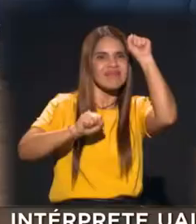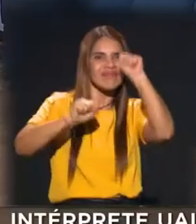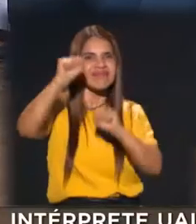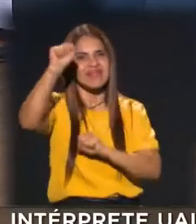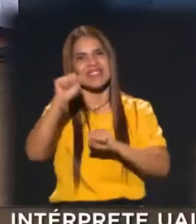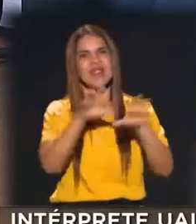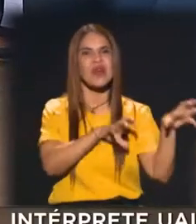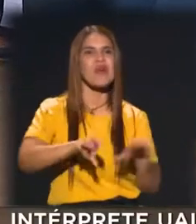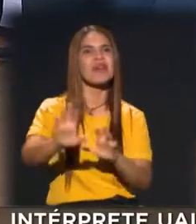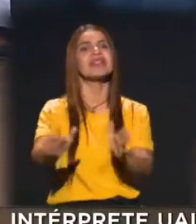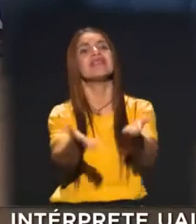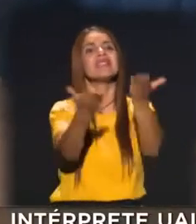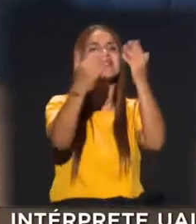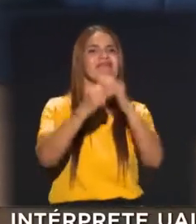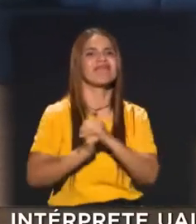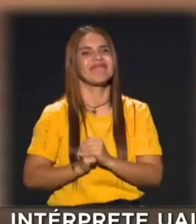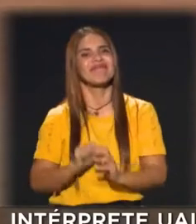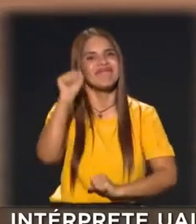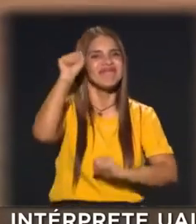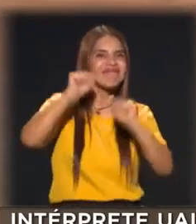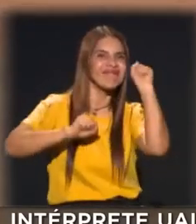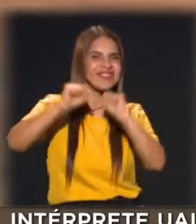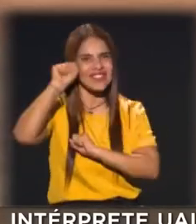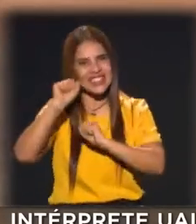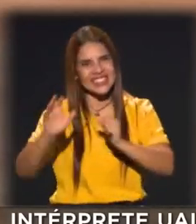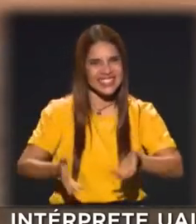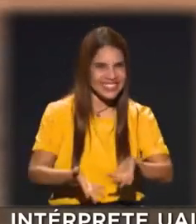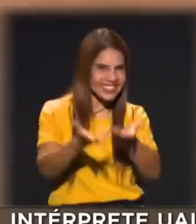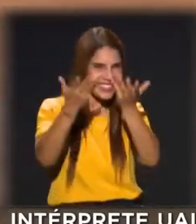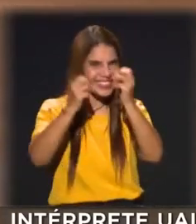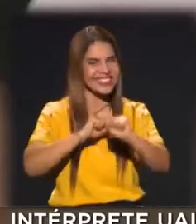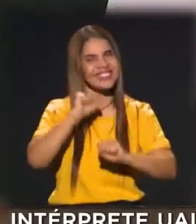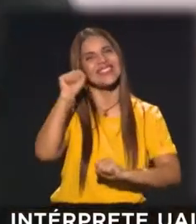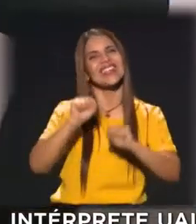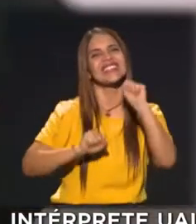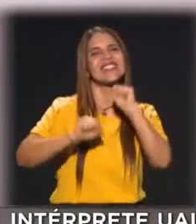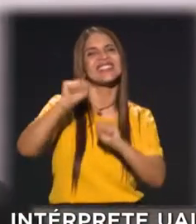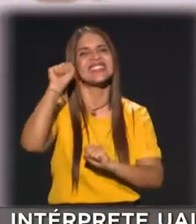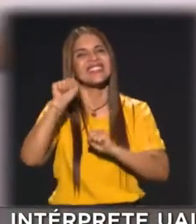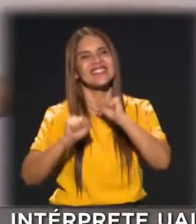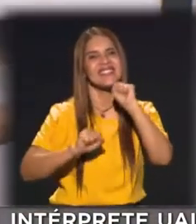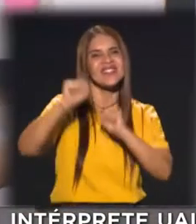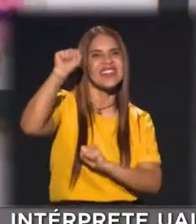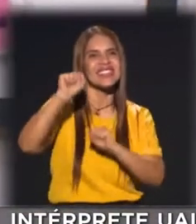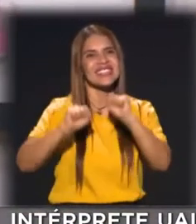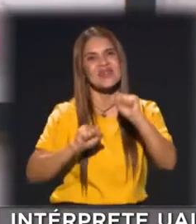Muévase pues. Uy, tiene sabor, sí se llama. Sabrosura. Muévase pues.